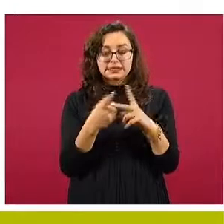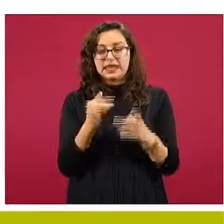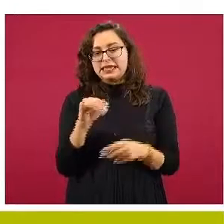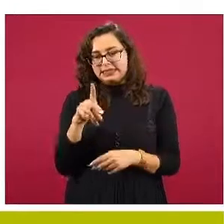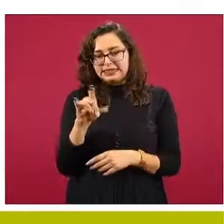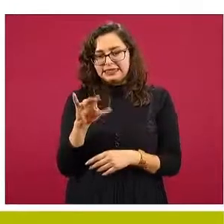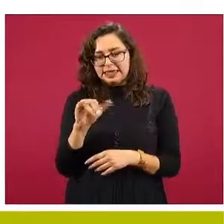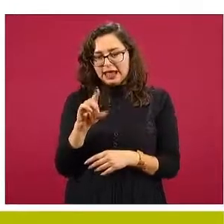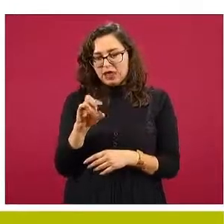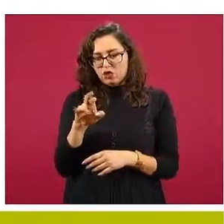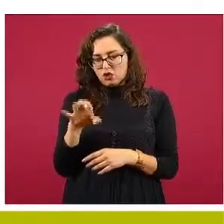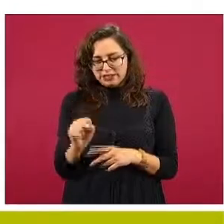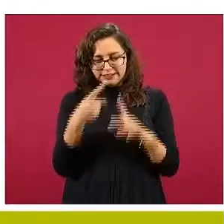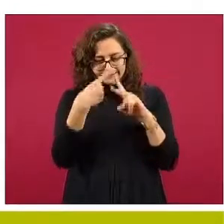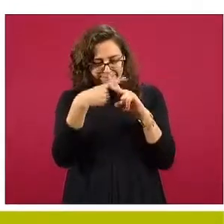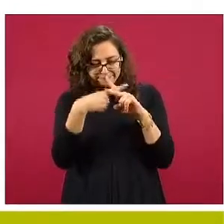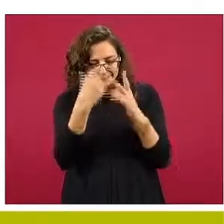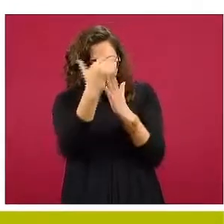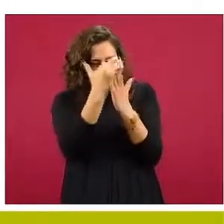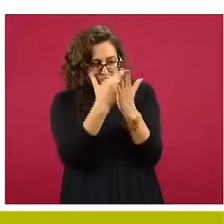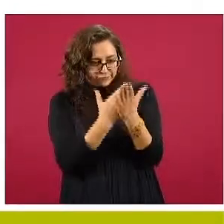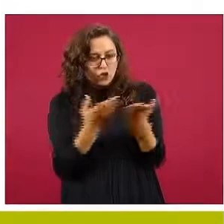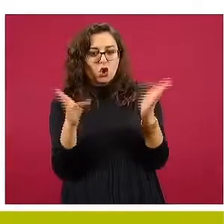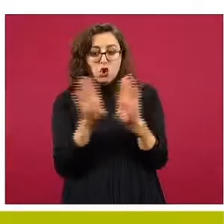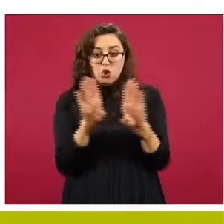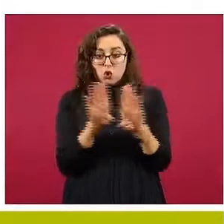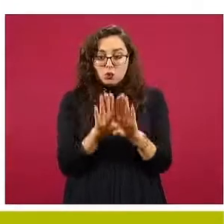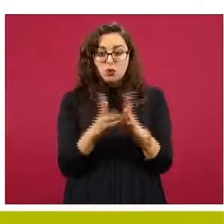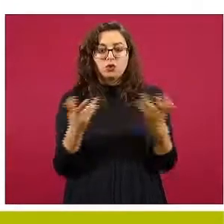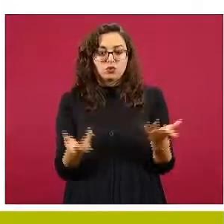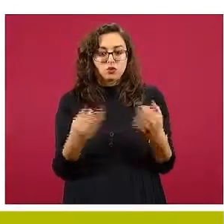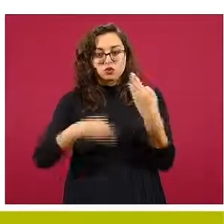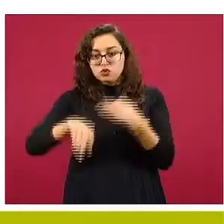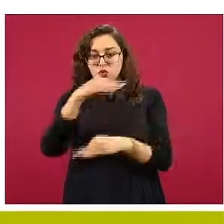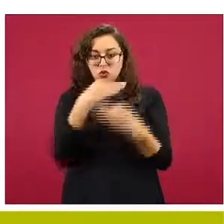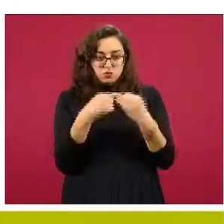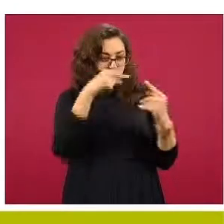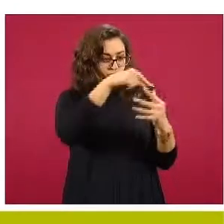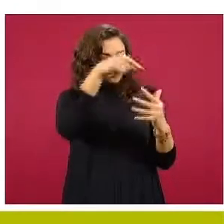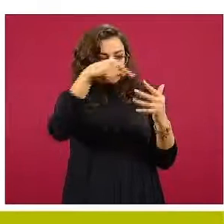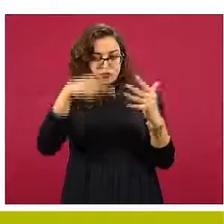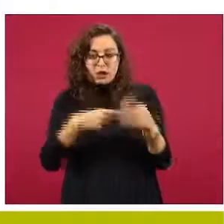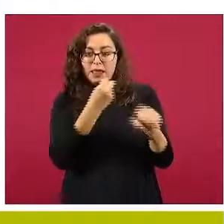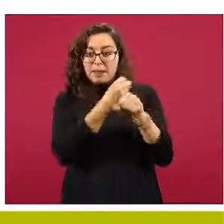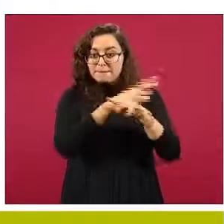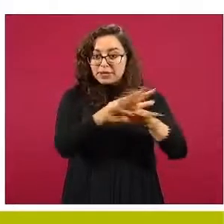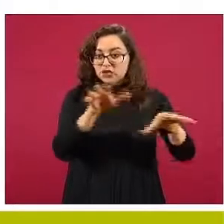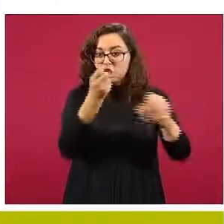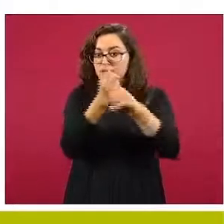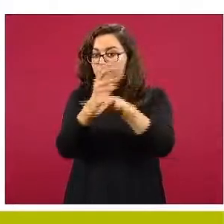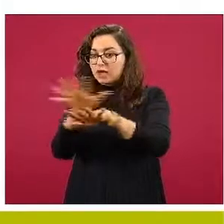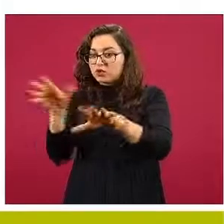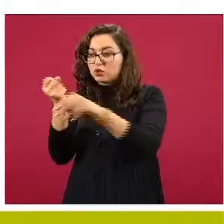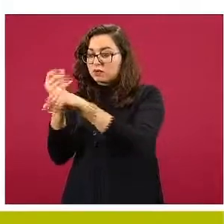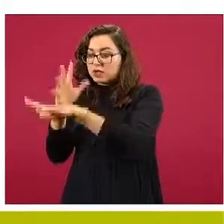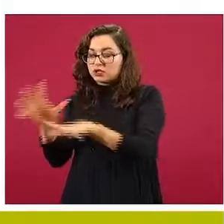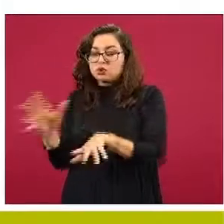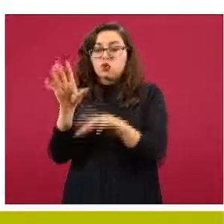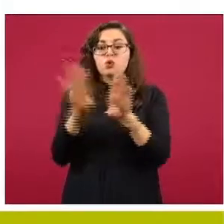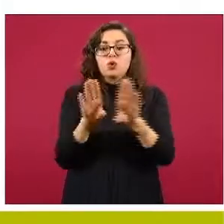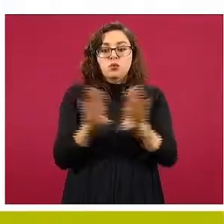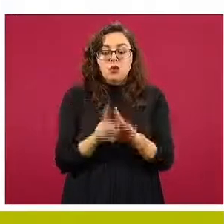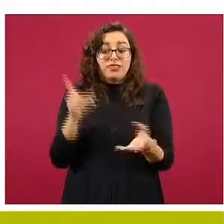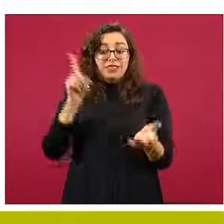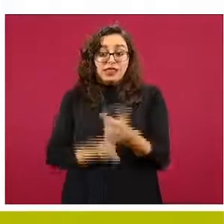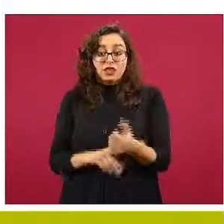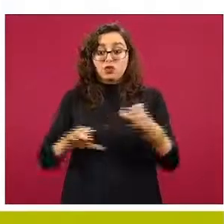indicadores, para que todas las instancias pudiéramos saber cómo estábamos impactando. Entonces, ¿qué medimos? Los factores protectores que estamos fortaleciendo desde